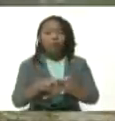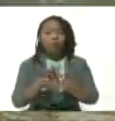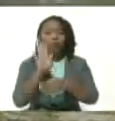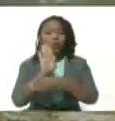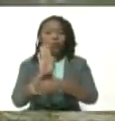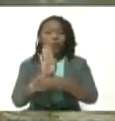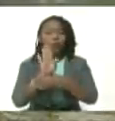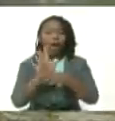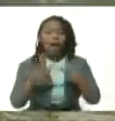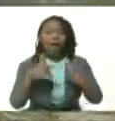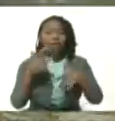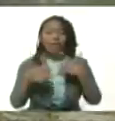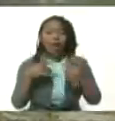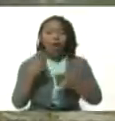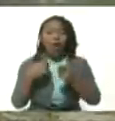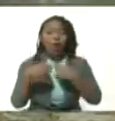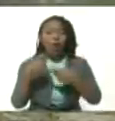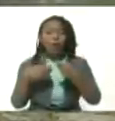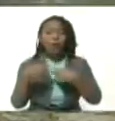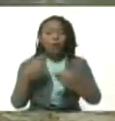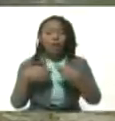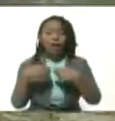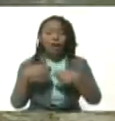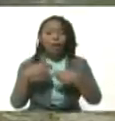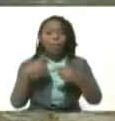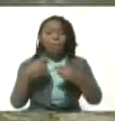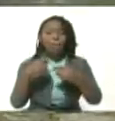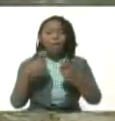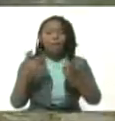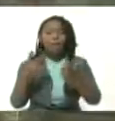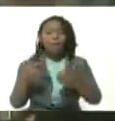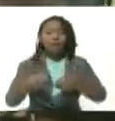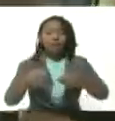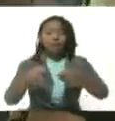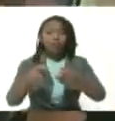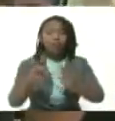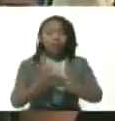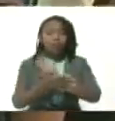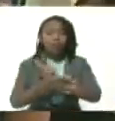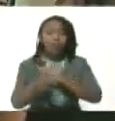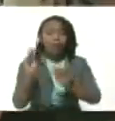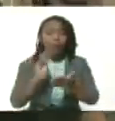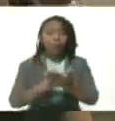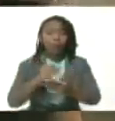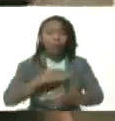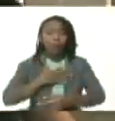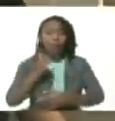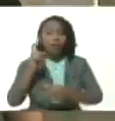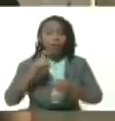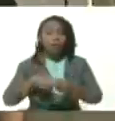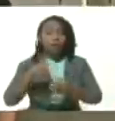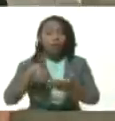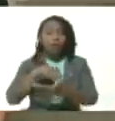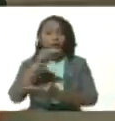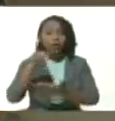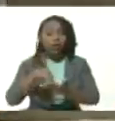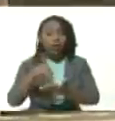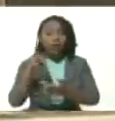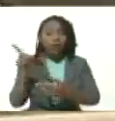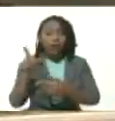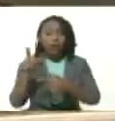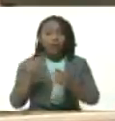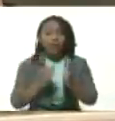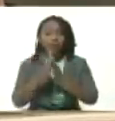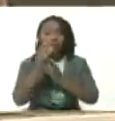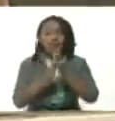en la actividad comercial, en la actividad mercantil, incorpora la posibilidad de hacer un registro nacional de emprendedoras y